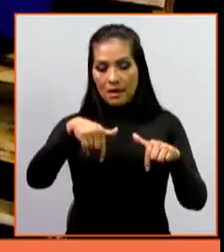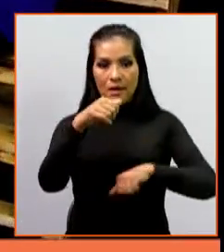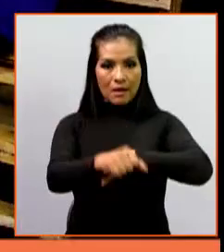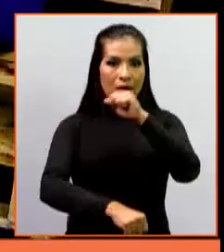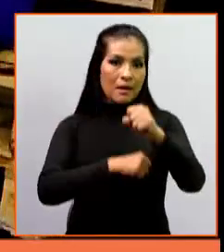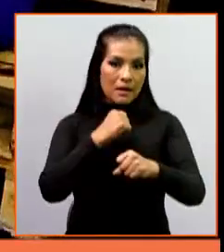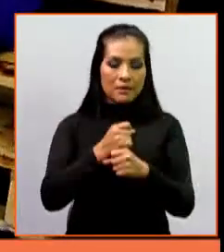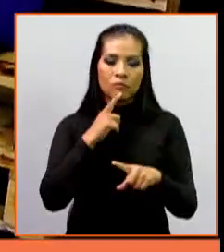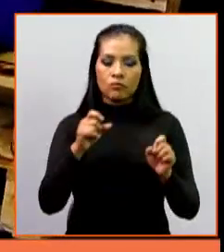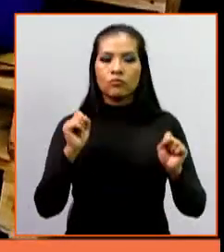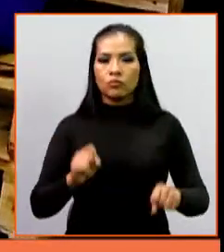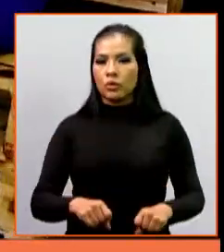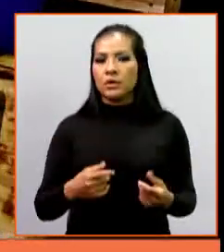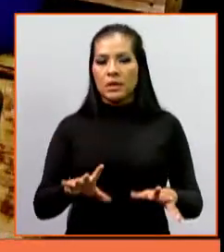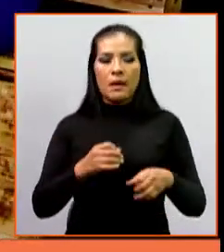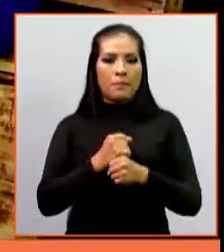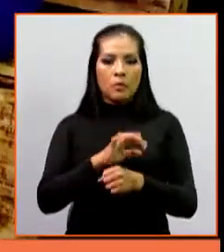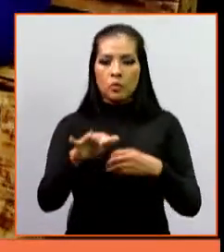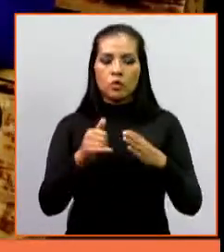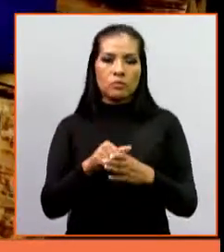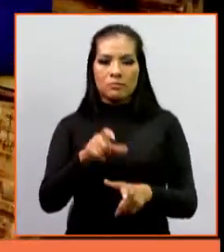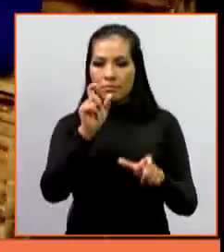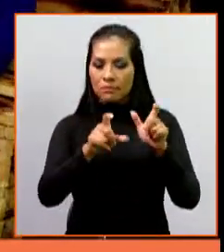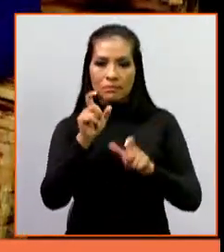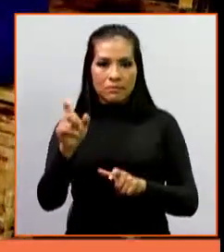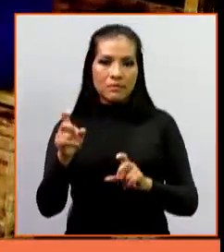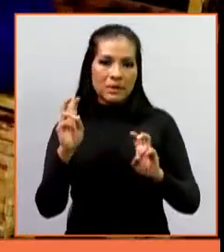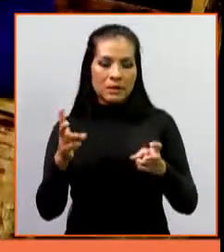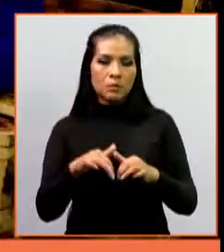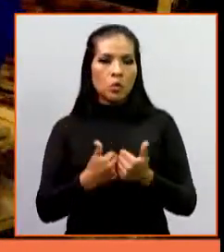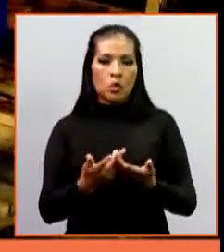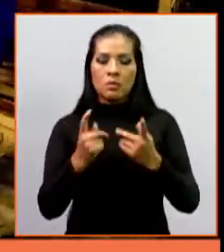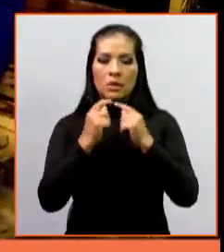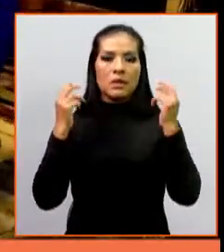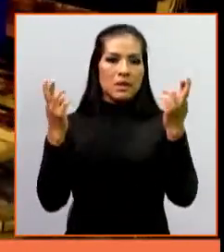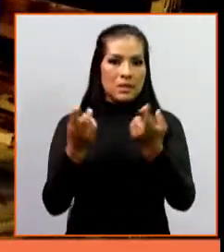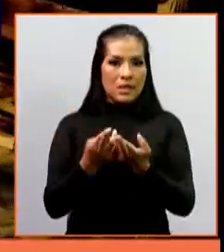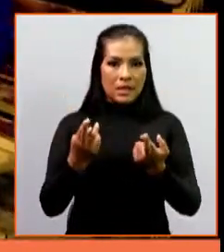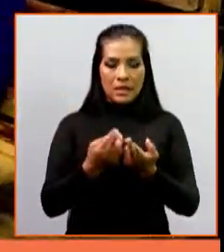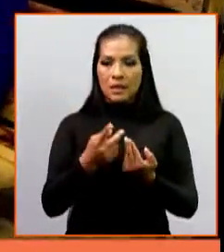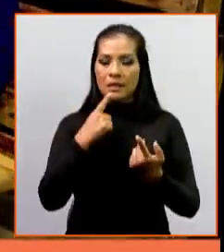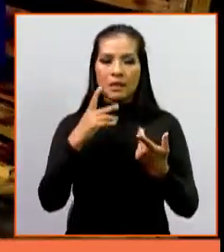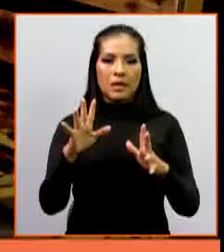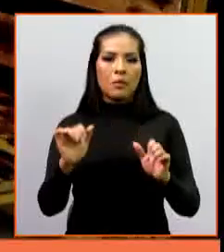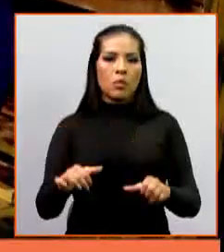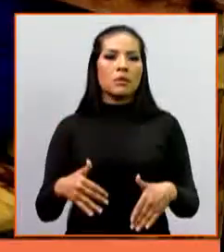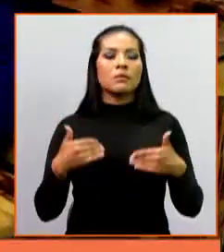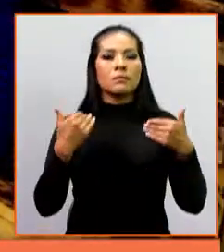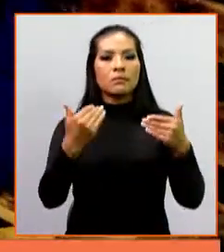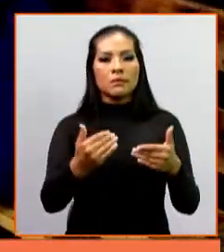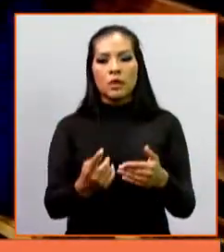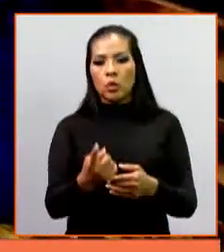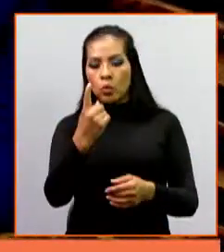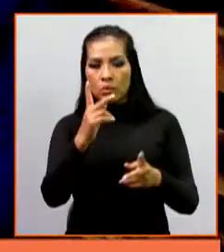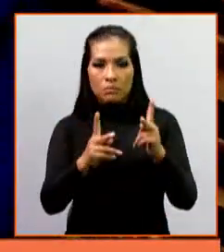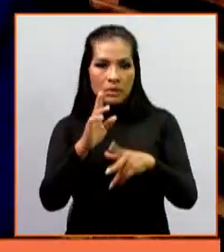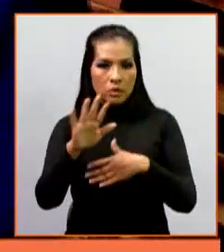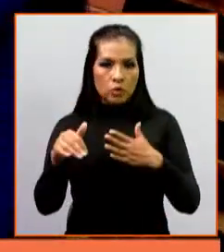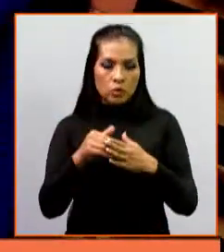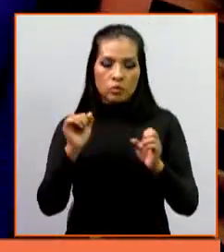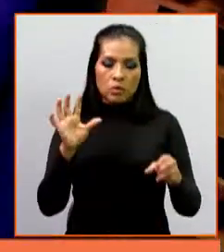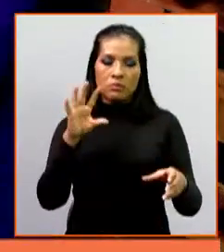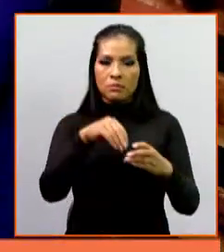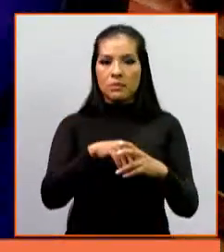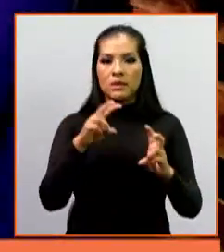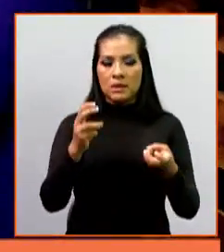poder producir estos unipersonales, que este taller, como decía Caro, pueda ser el semillero de muchos unipersonales que puedan presentarse en